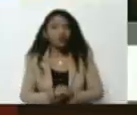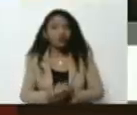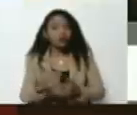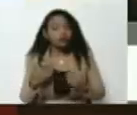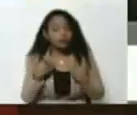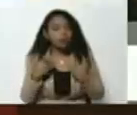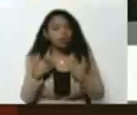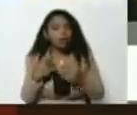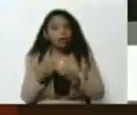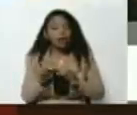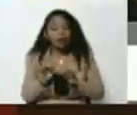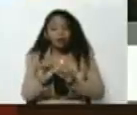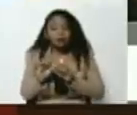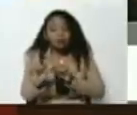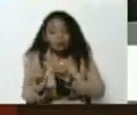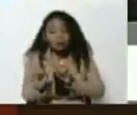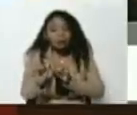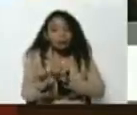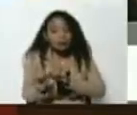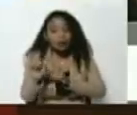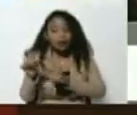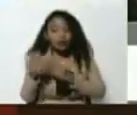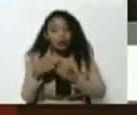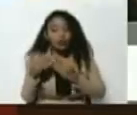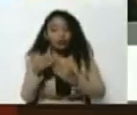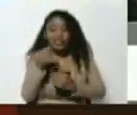los billeticos, aquellos verdes.